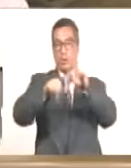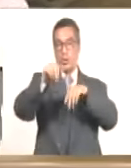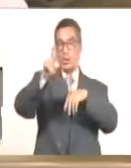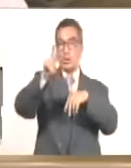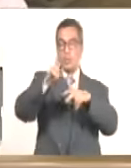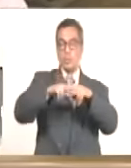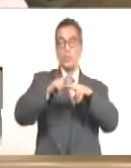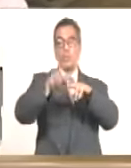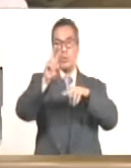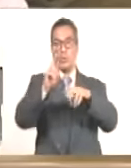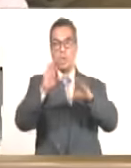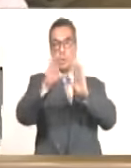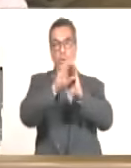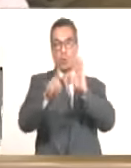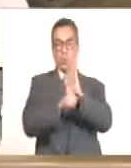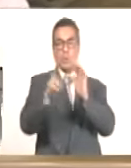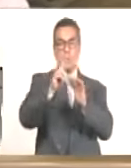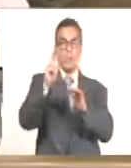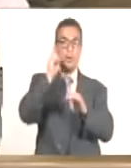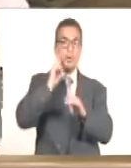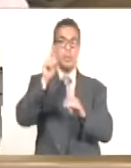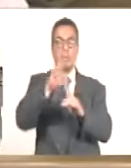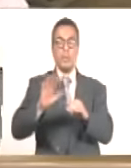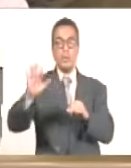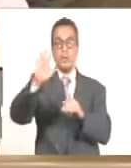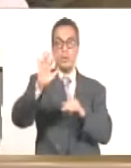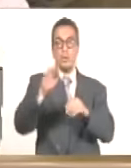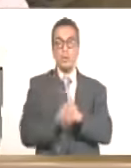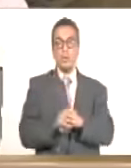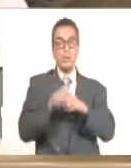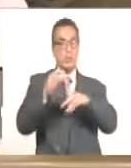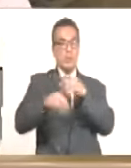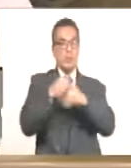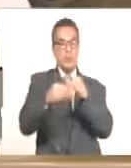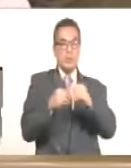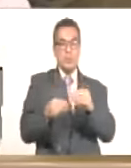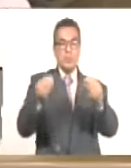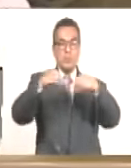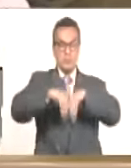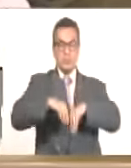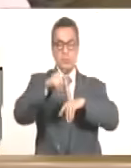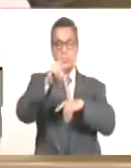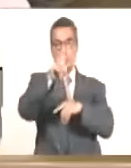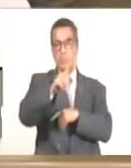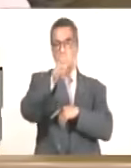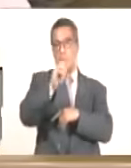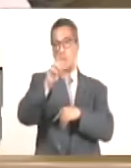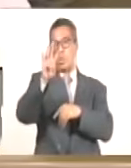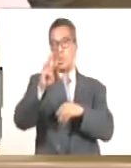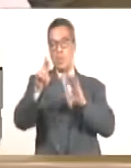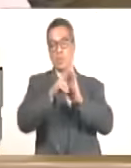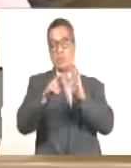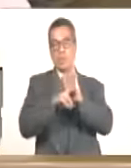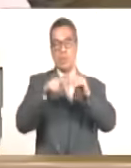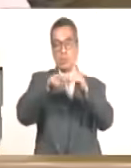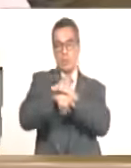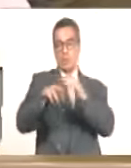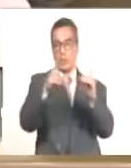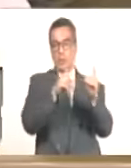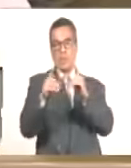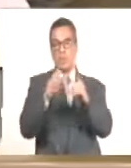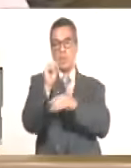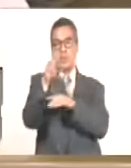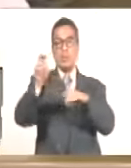de la Constitución de la República Bolivariana de Venezuela, en concordancia con el artículo 104 del Reglamento Interior y